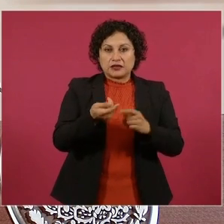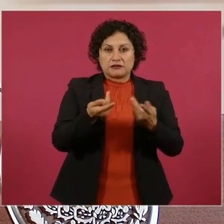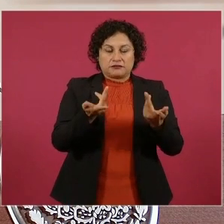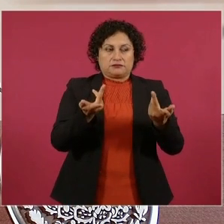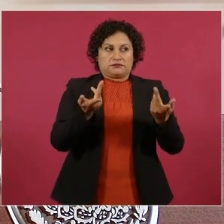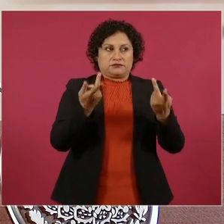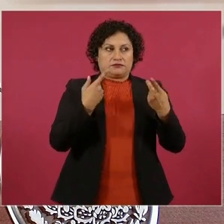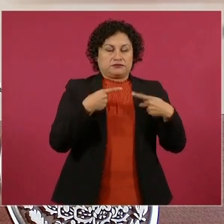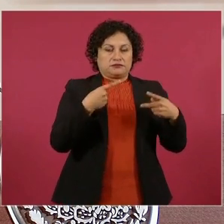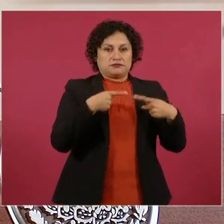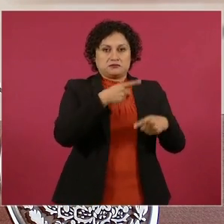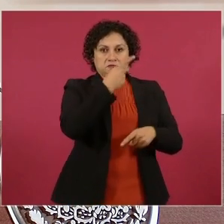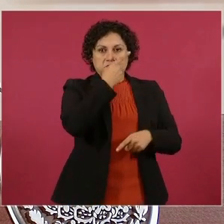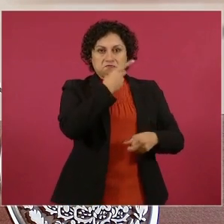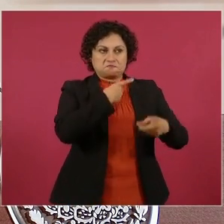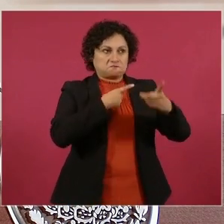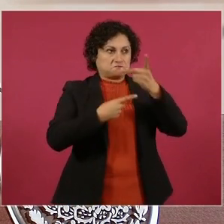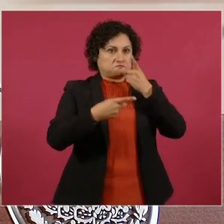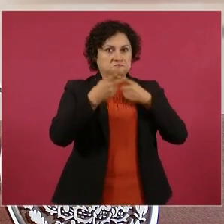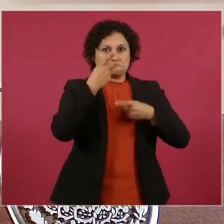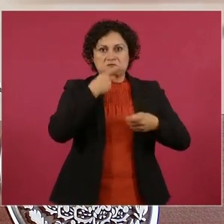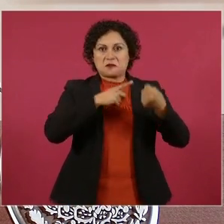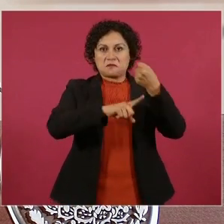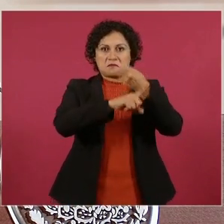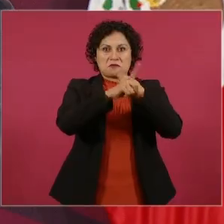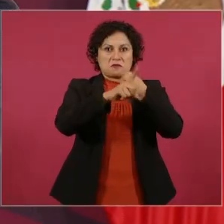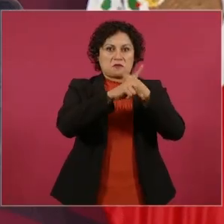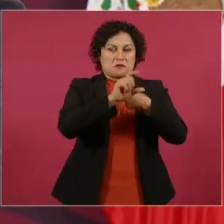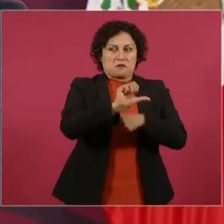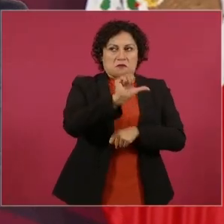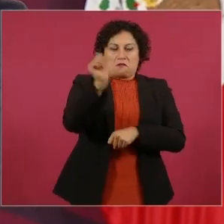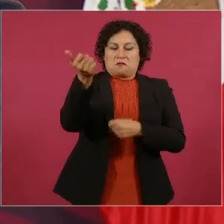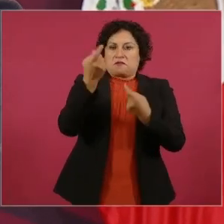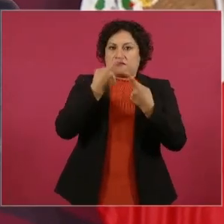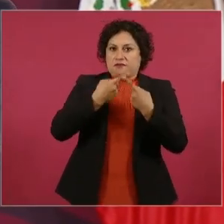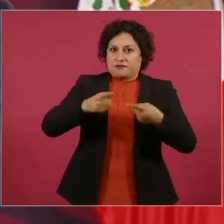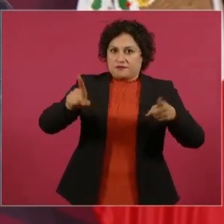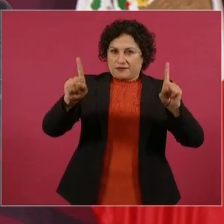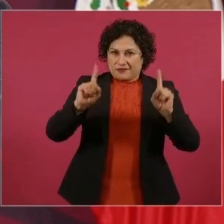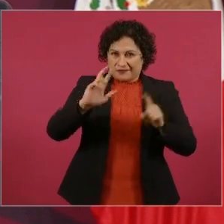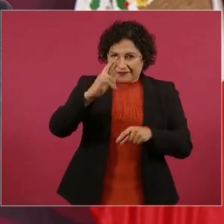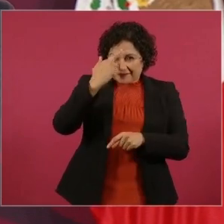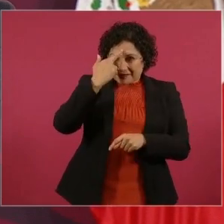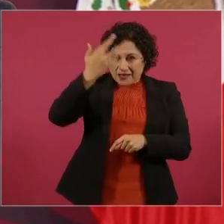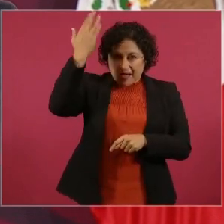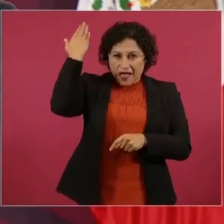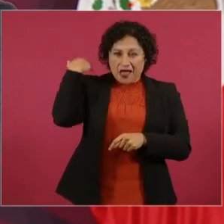tipo llegaban a decir que el problema